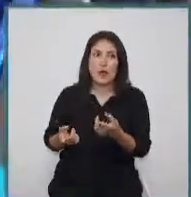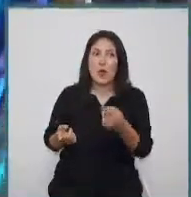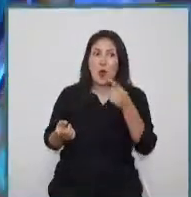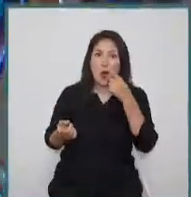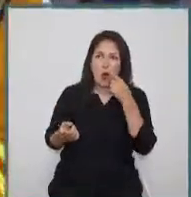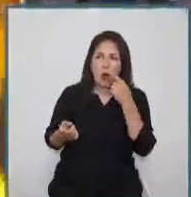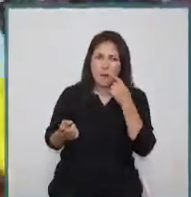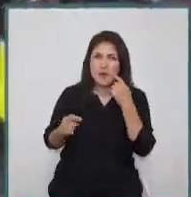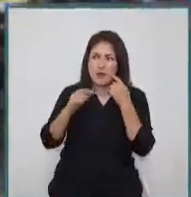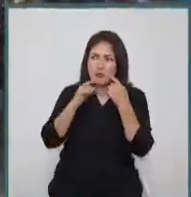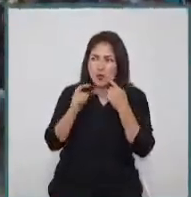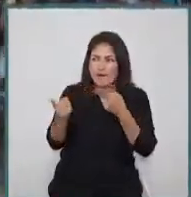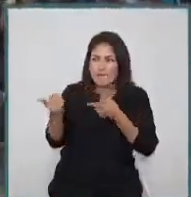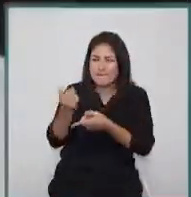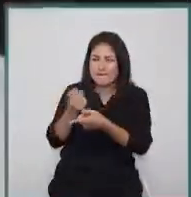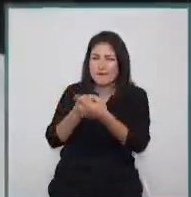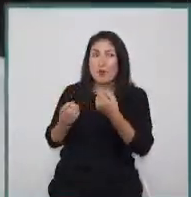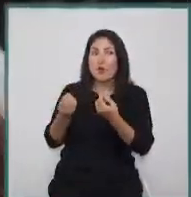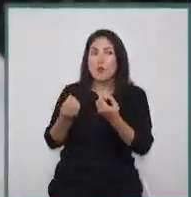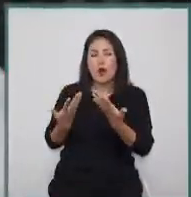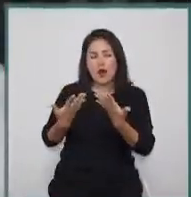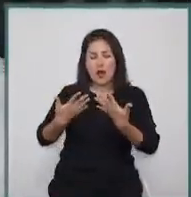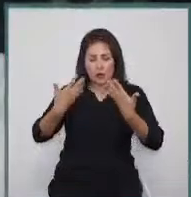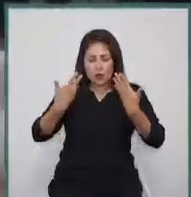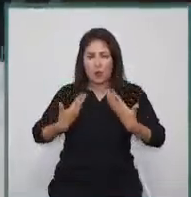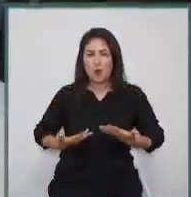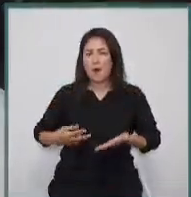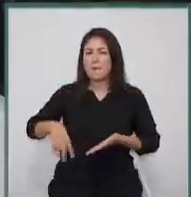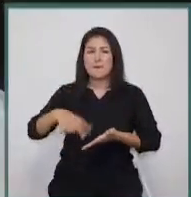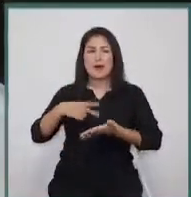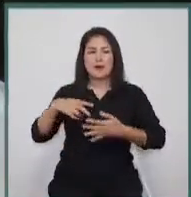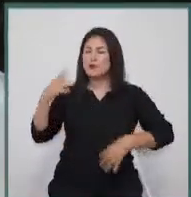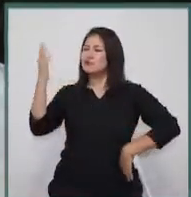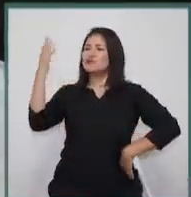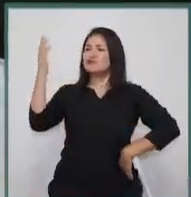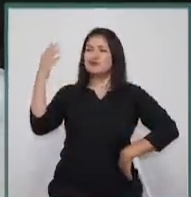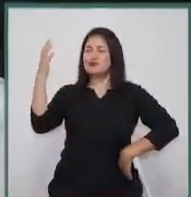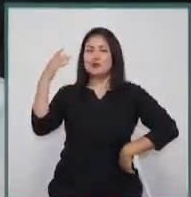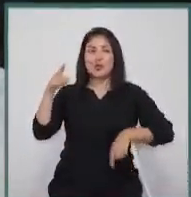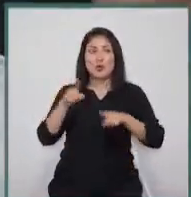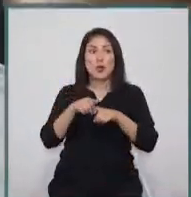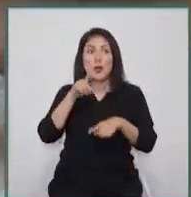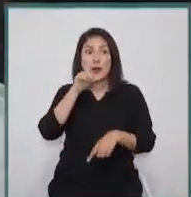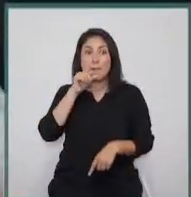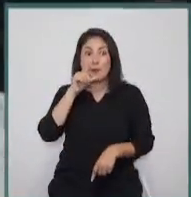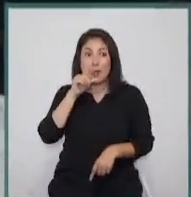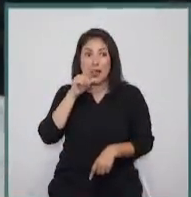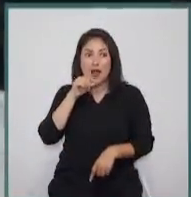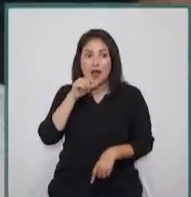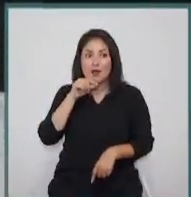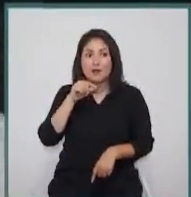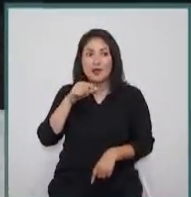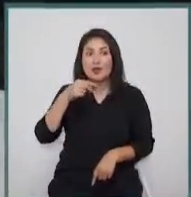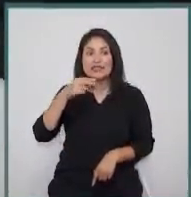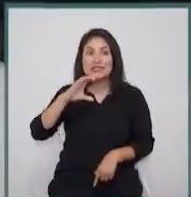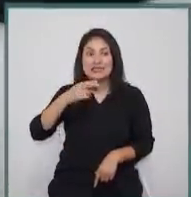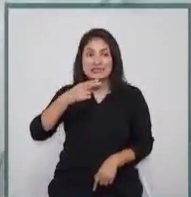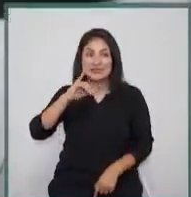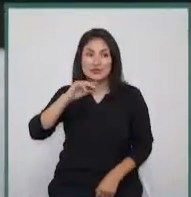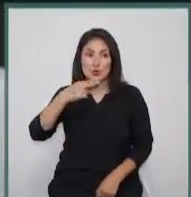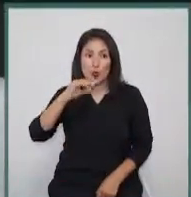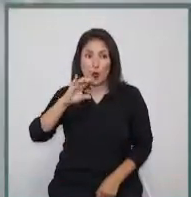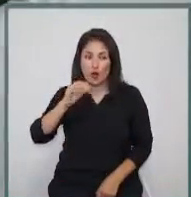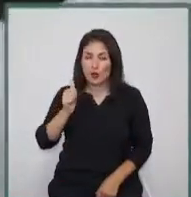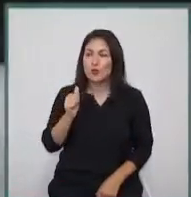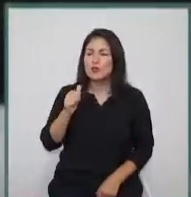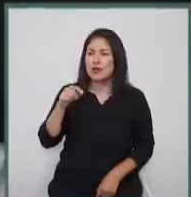la mujer por parte del hombre. Pero ¿cómo lo conquista? Con sus pasos de galanteo, que imita al ave, al zorzal, que es el